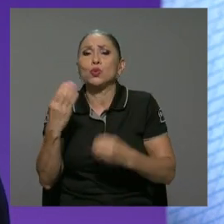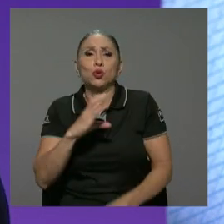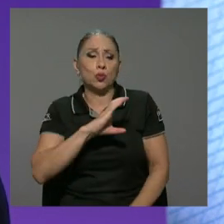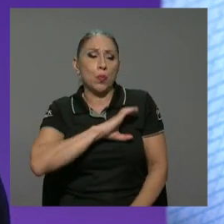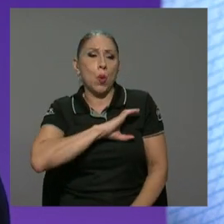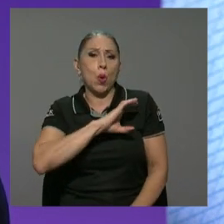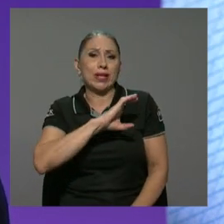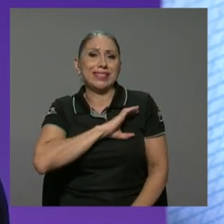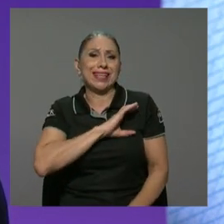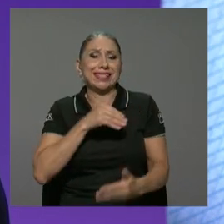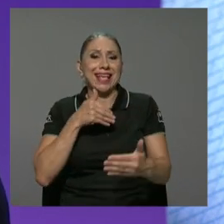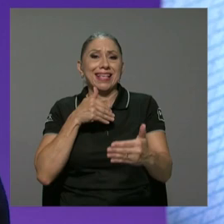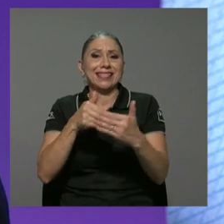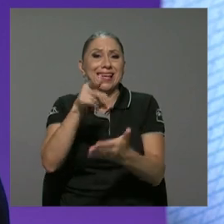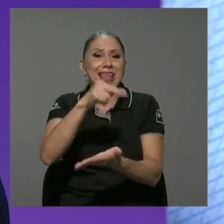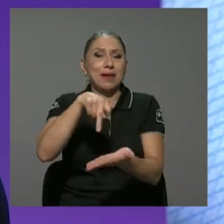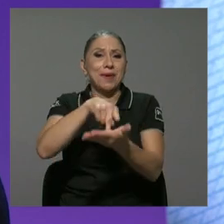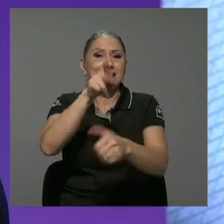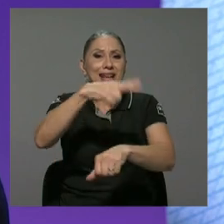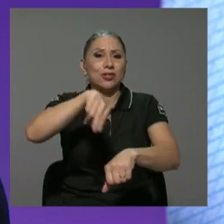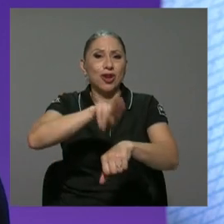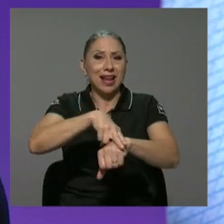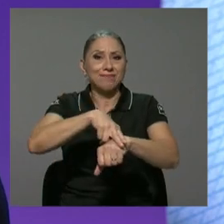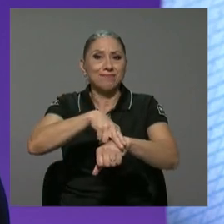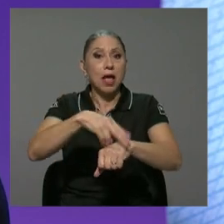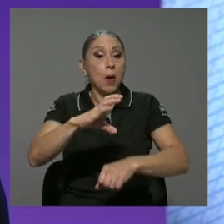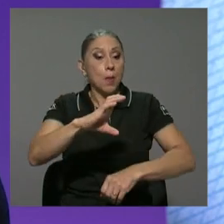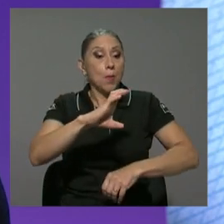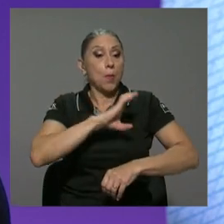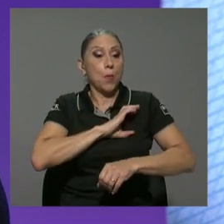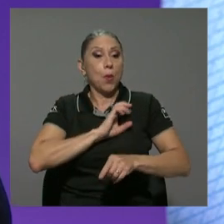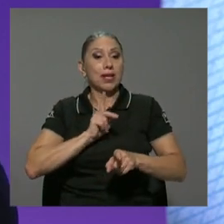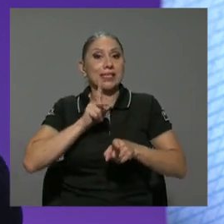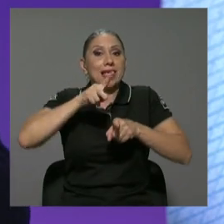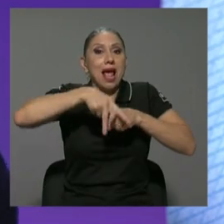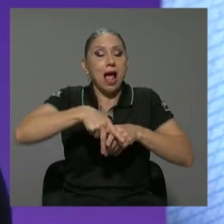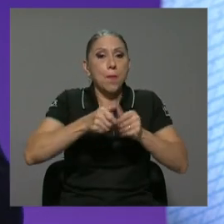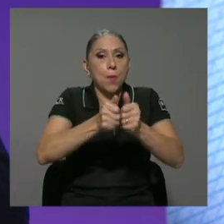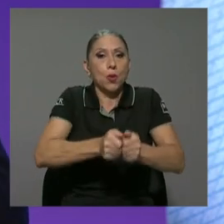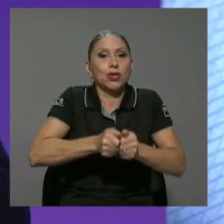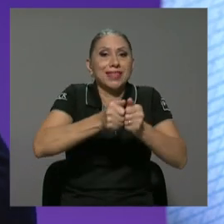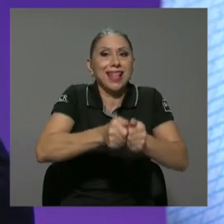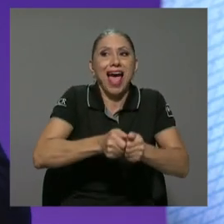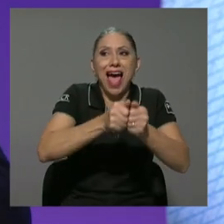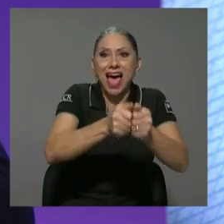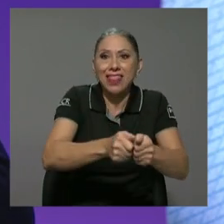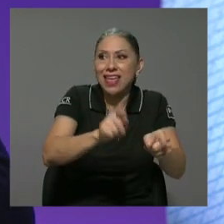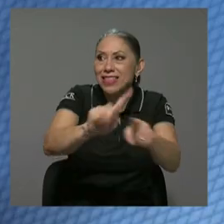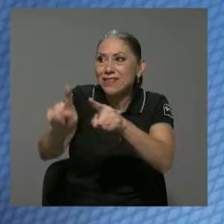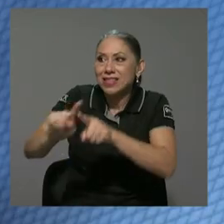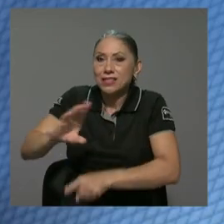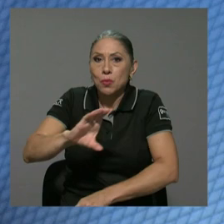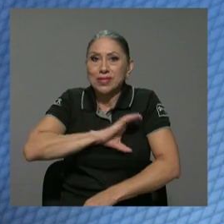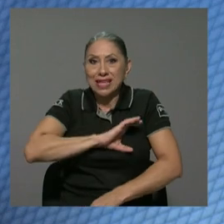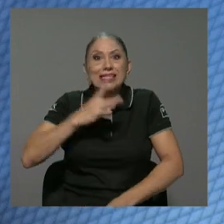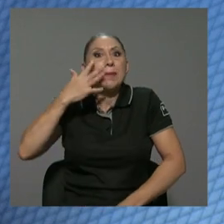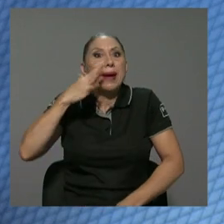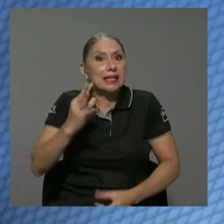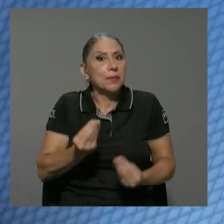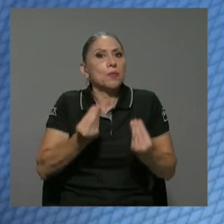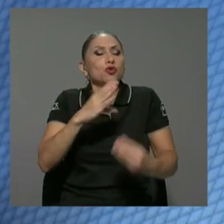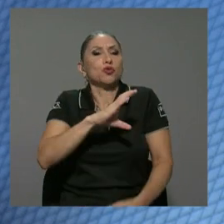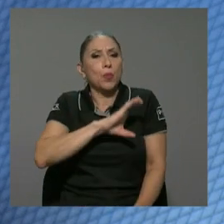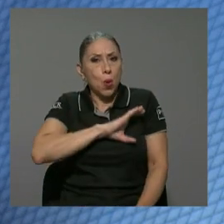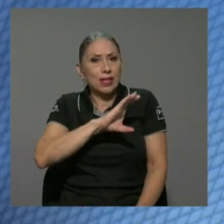Nacional, digamos, policía montada parece que es un despliegue bastante grande. Entonces, que es bueno